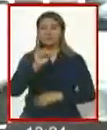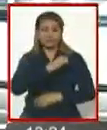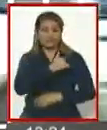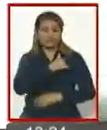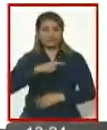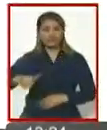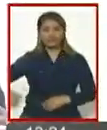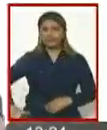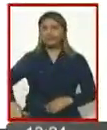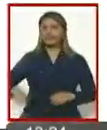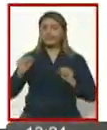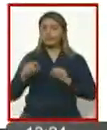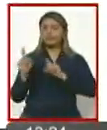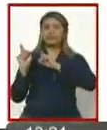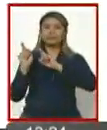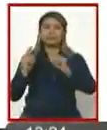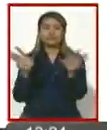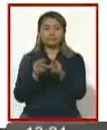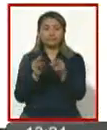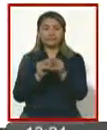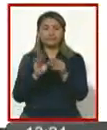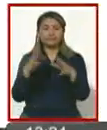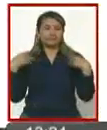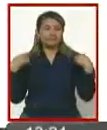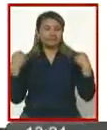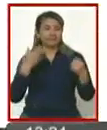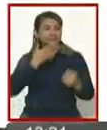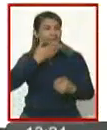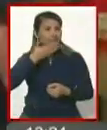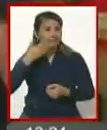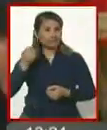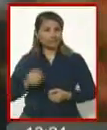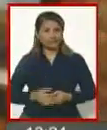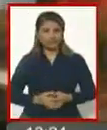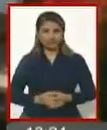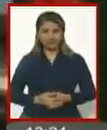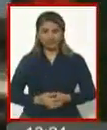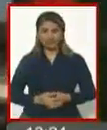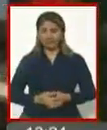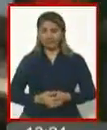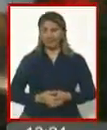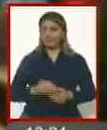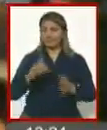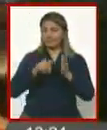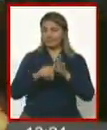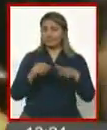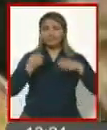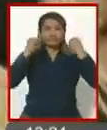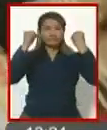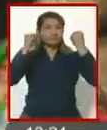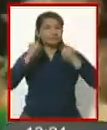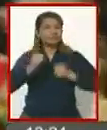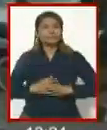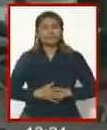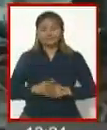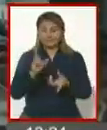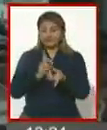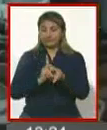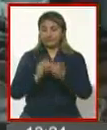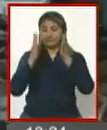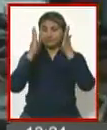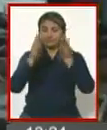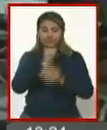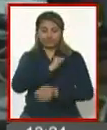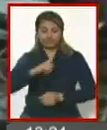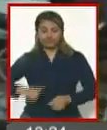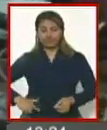exalcalde, porque ya puede asistir a audiencia y su salud ha mejorado. Después del cuadro de hipertensión severa, los médicos que atienden al